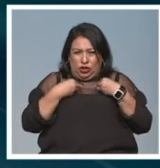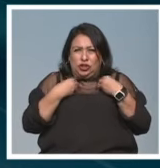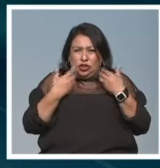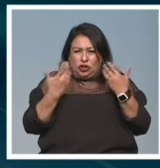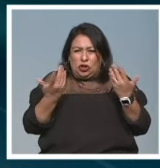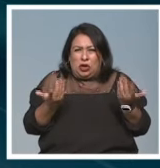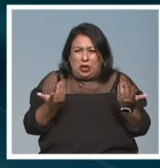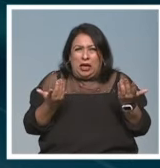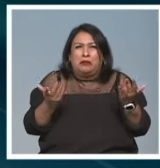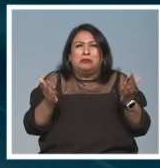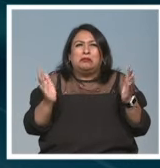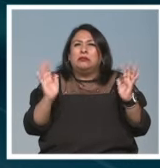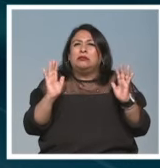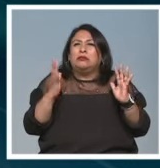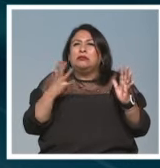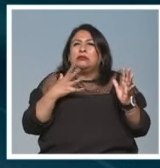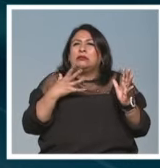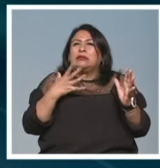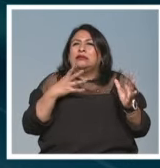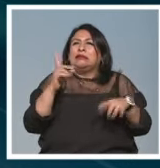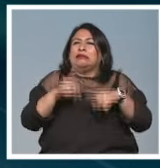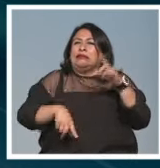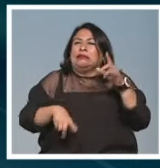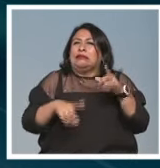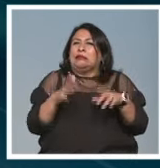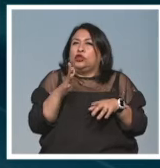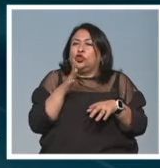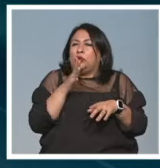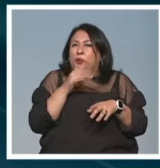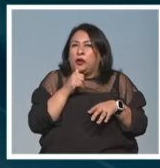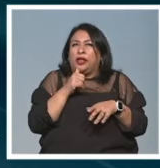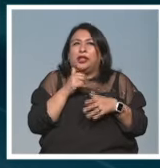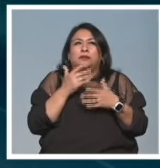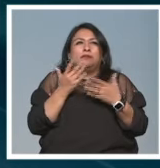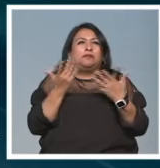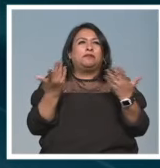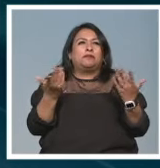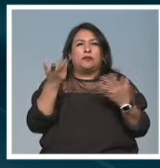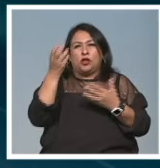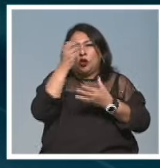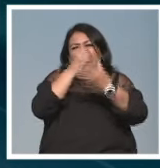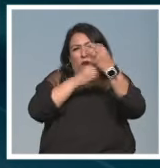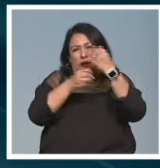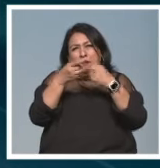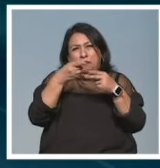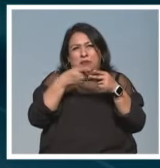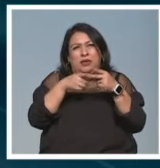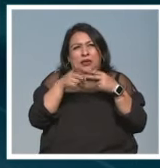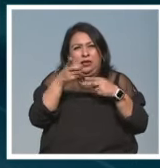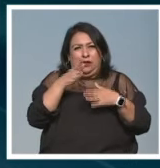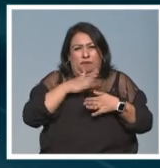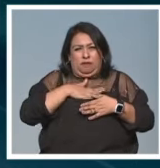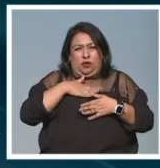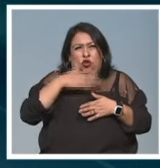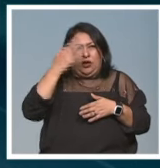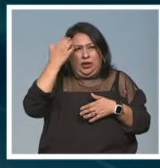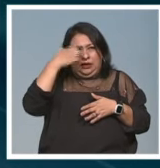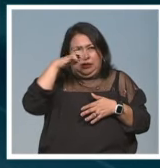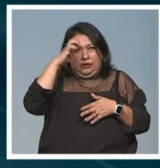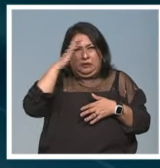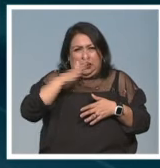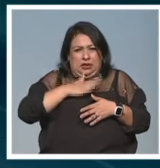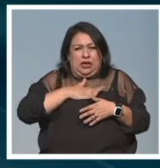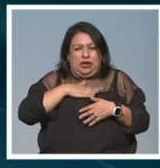manera no puede dejar atrás. Como la obra parte pues de mí, de mi experiencia de